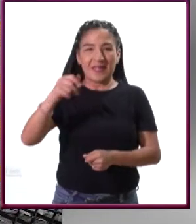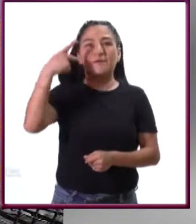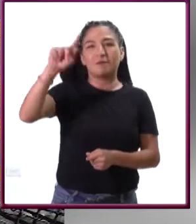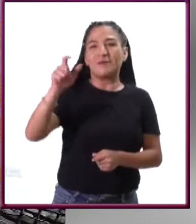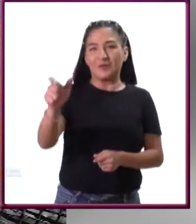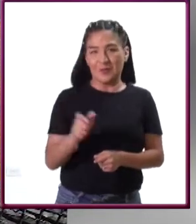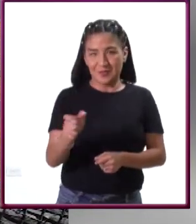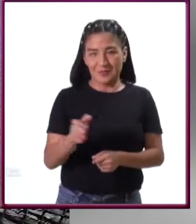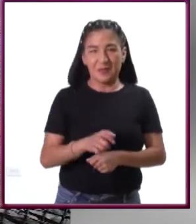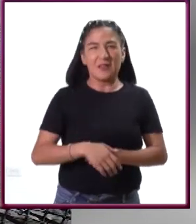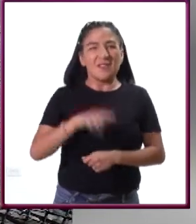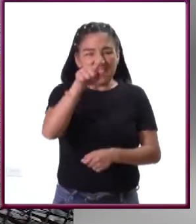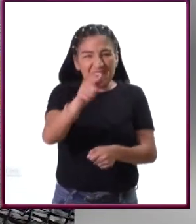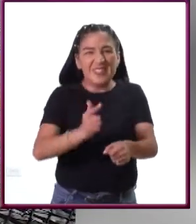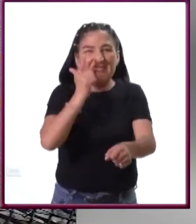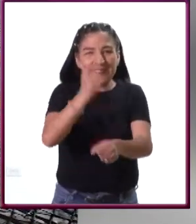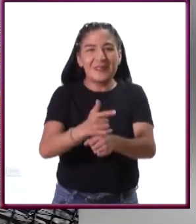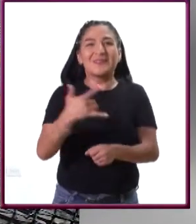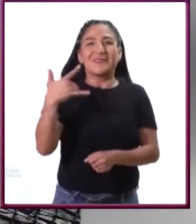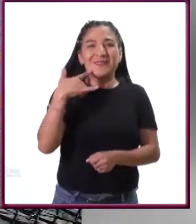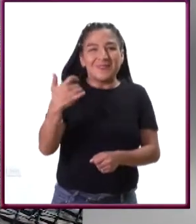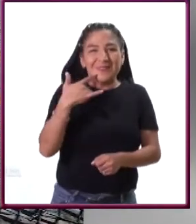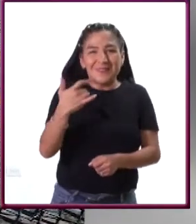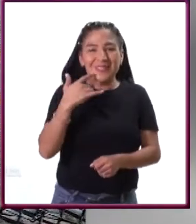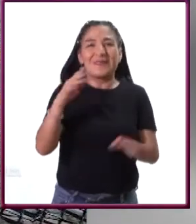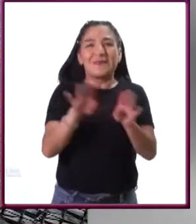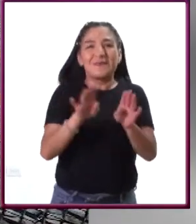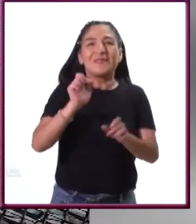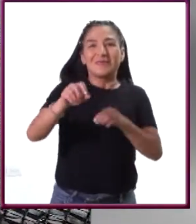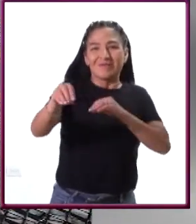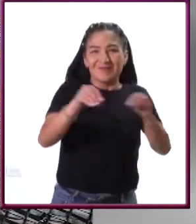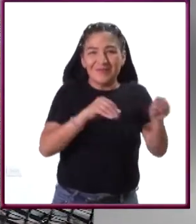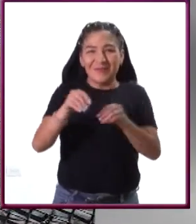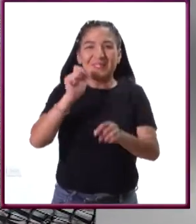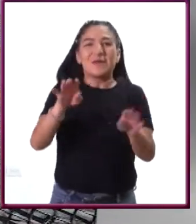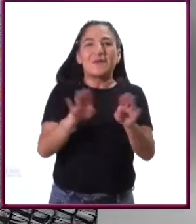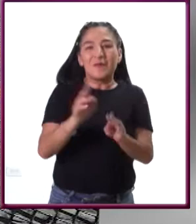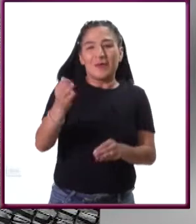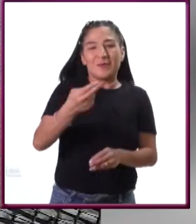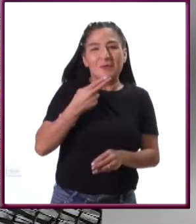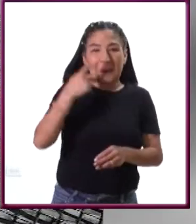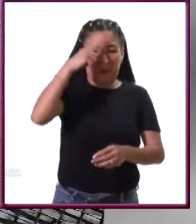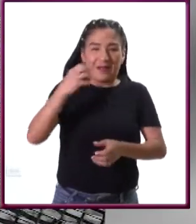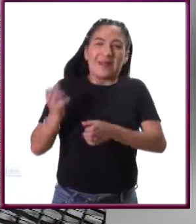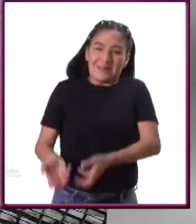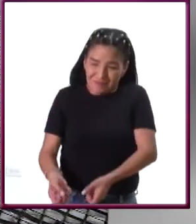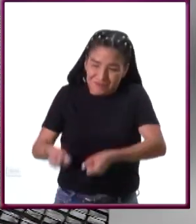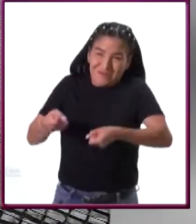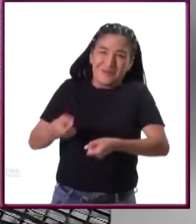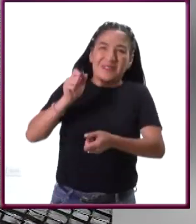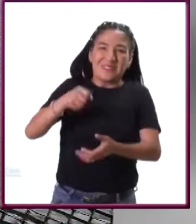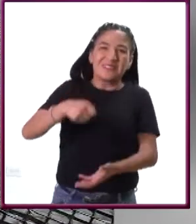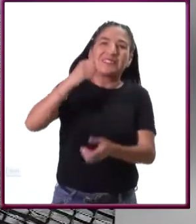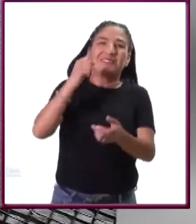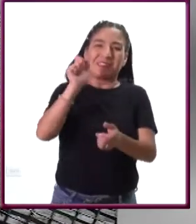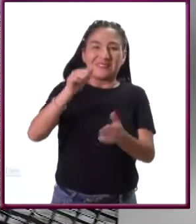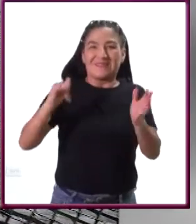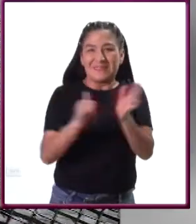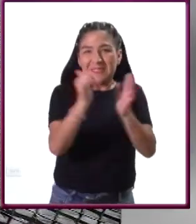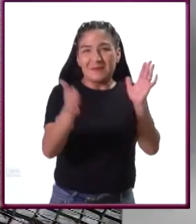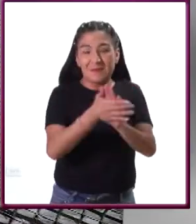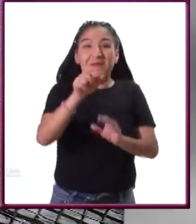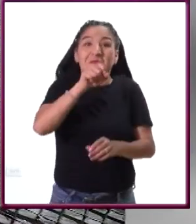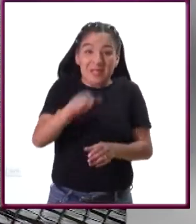das cuenta del esfuerzo y la coordinación que se requiere para cargar este bote de cemento y caminar al mismo